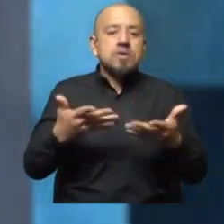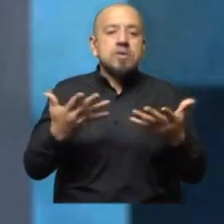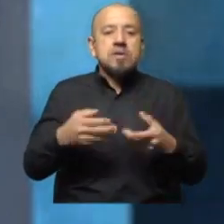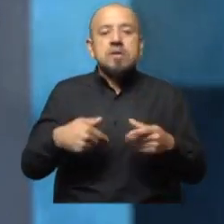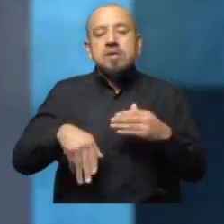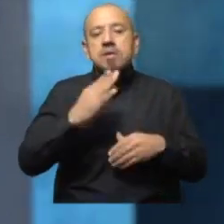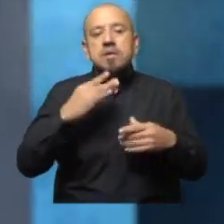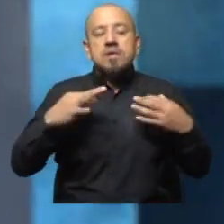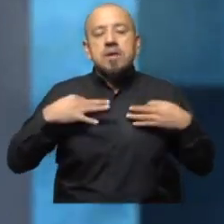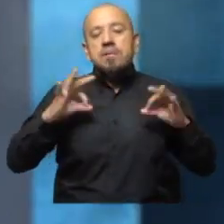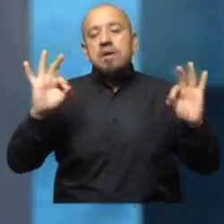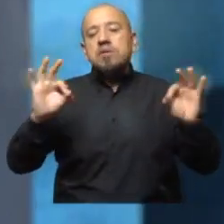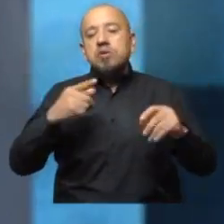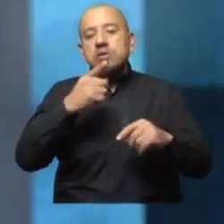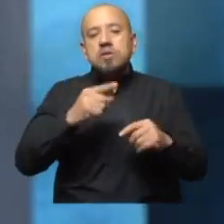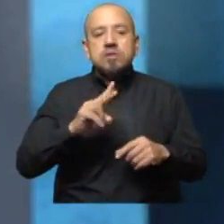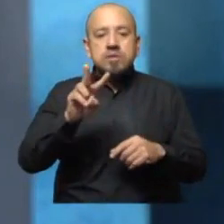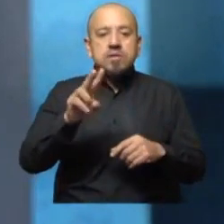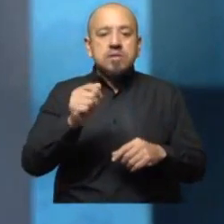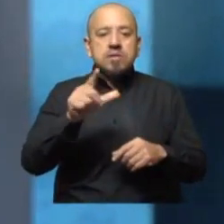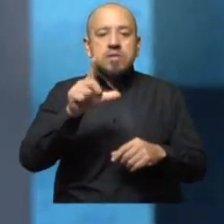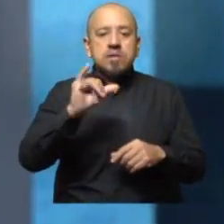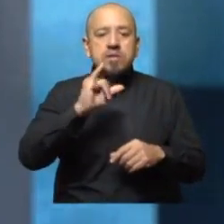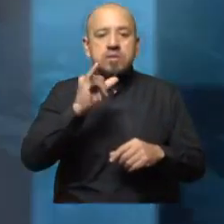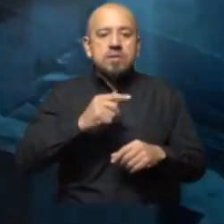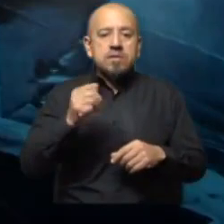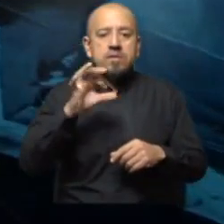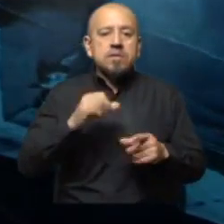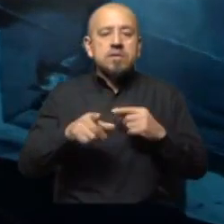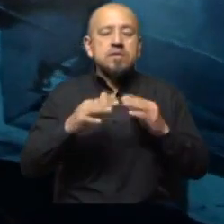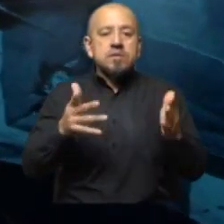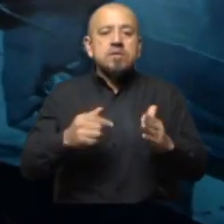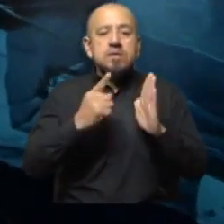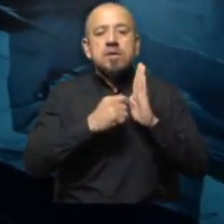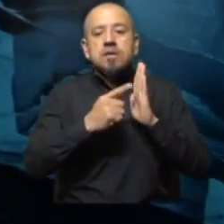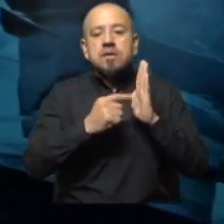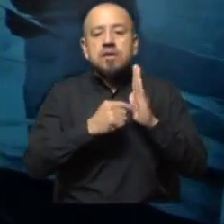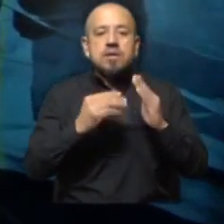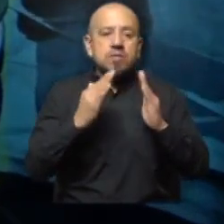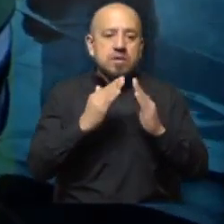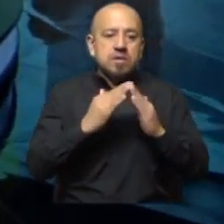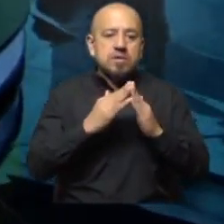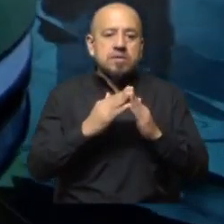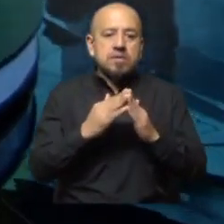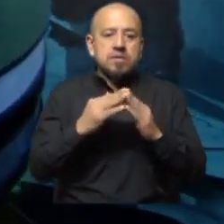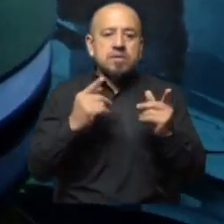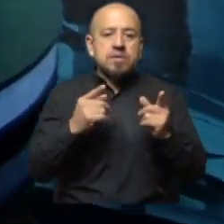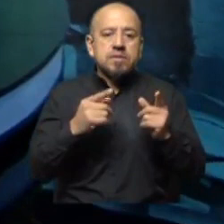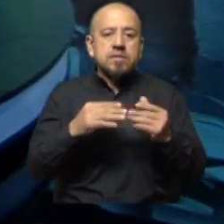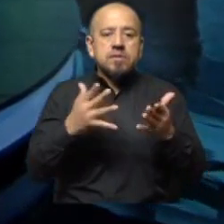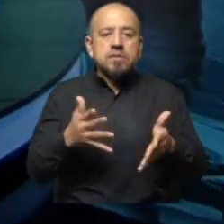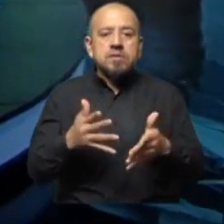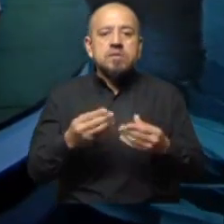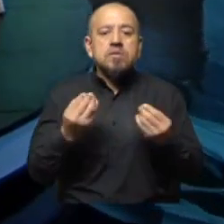avalistas y no tenía la posibilidad de ir alquilamos una casa entre varias si no era de se